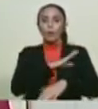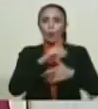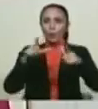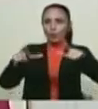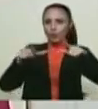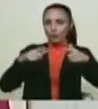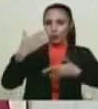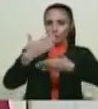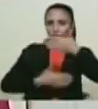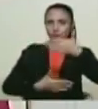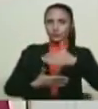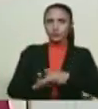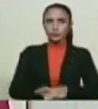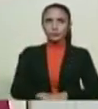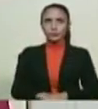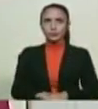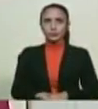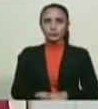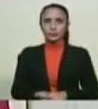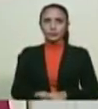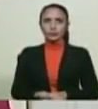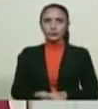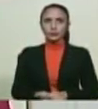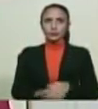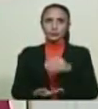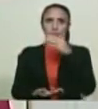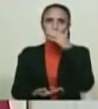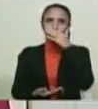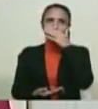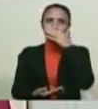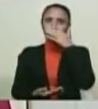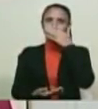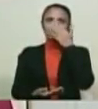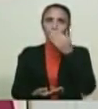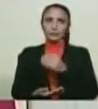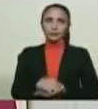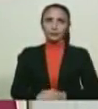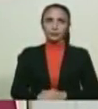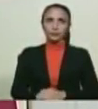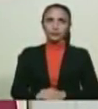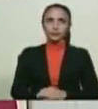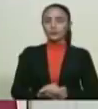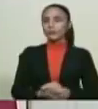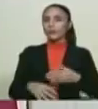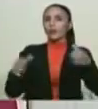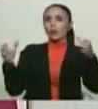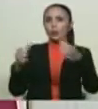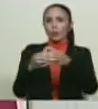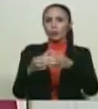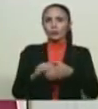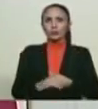pertenencia socialista agraria, la carta de registro agraria, a el grupo Pimpinela,